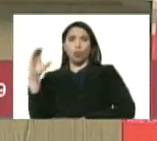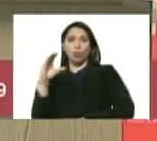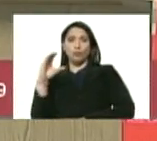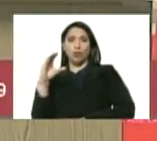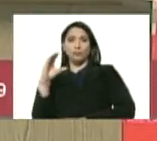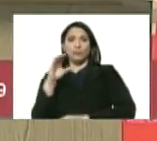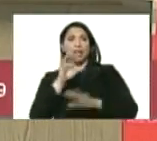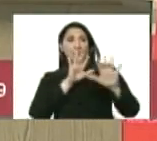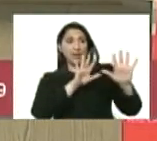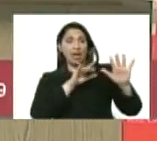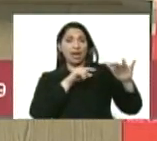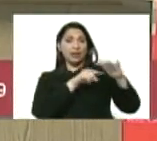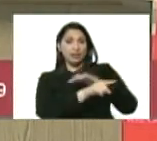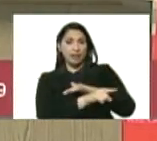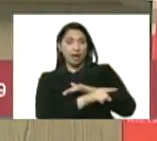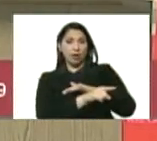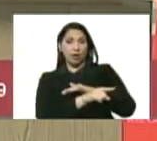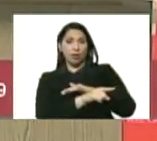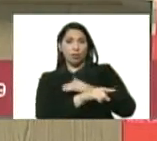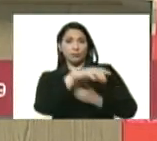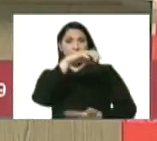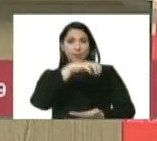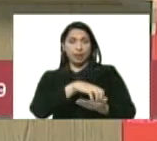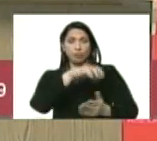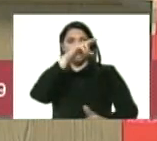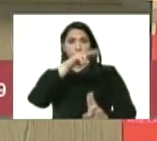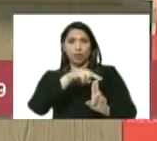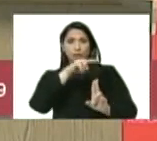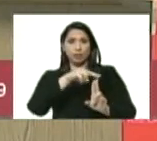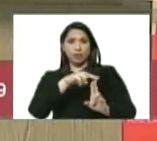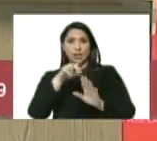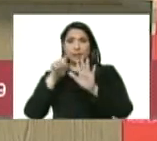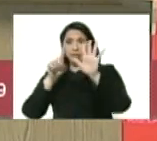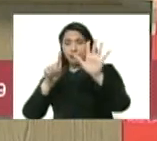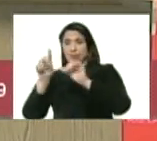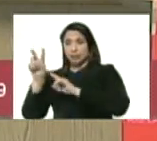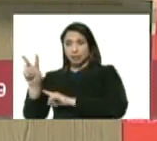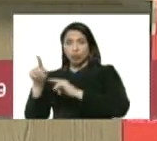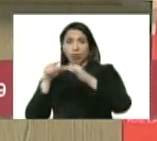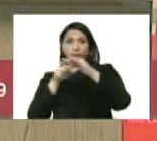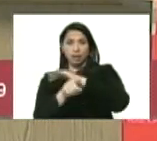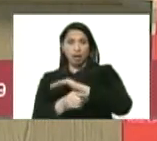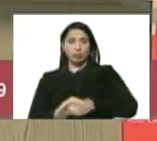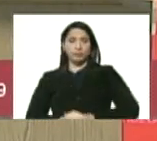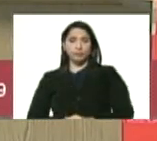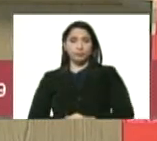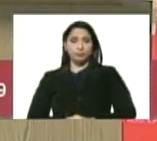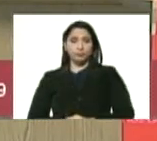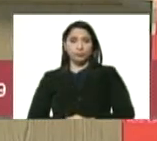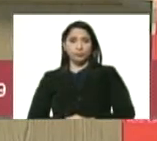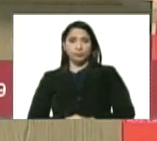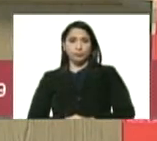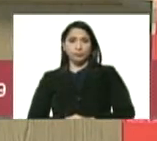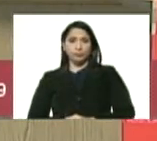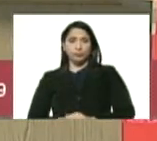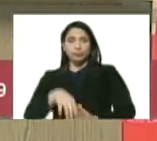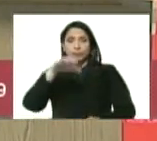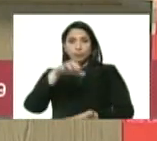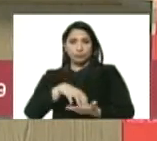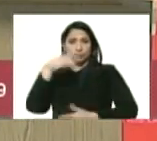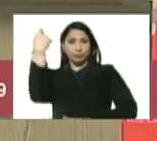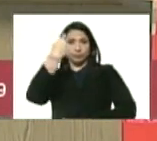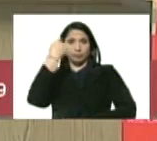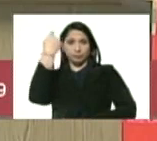10 entraron por el PASI del estado Táchira y 62 entraron por el PASI del estado